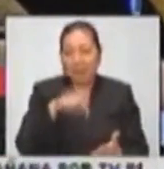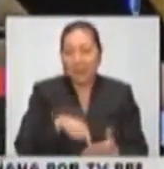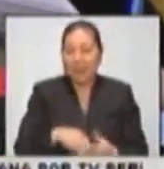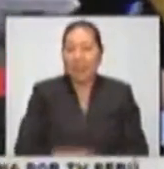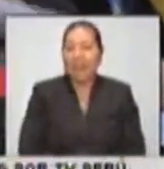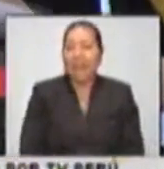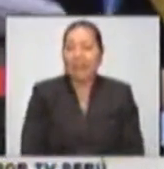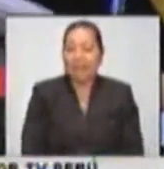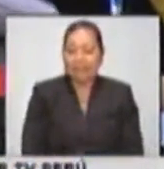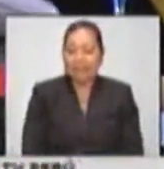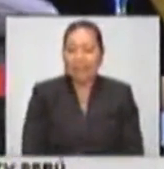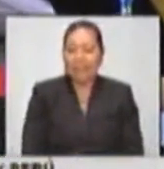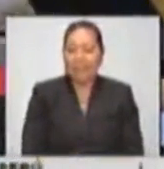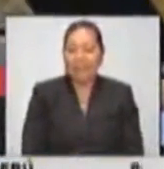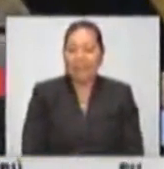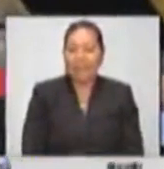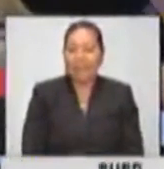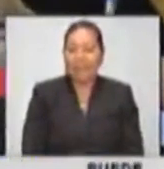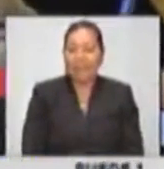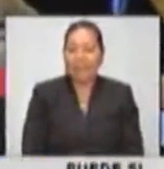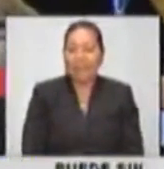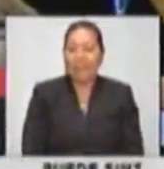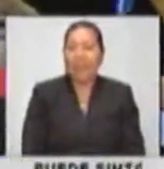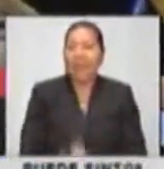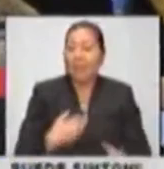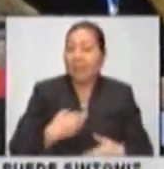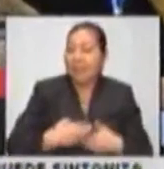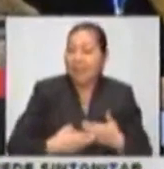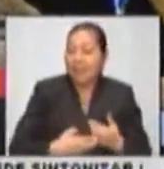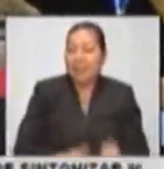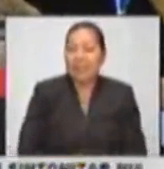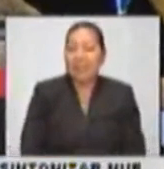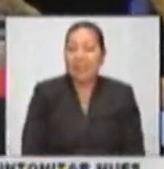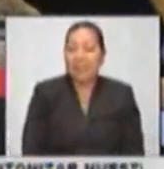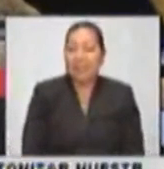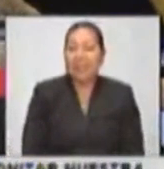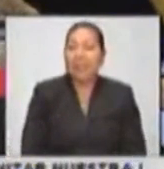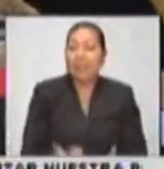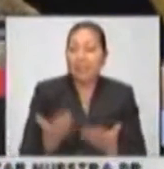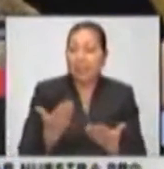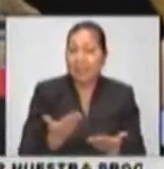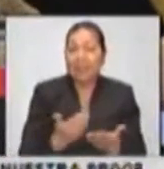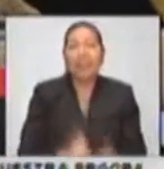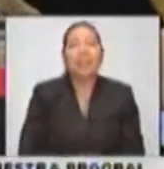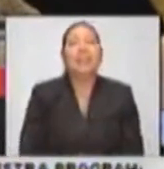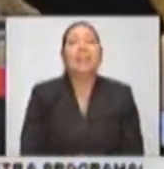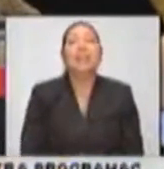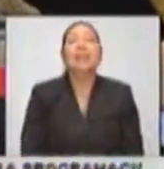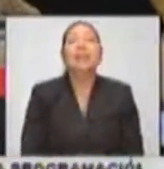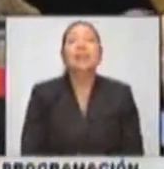siguiente. Y entonces, este proceso siguiente de la invitación,